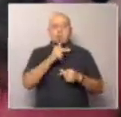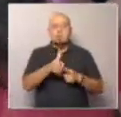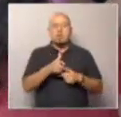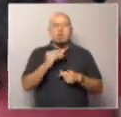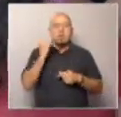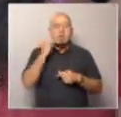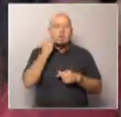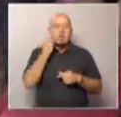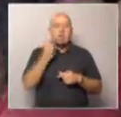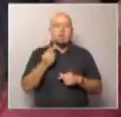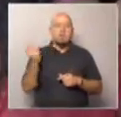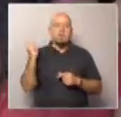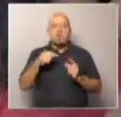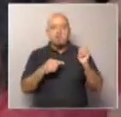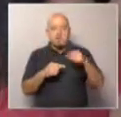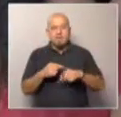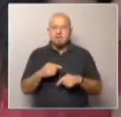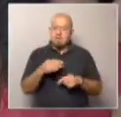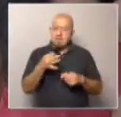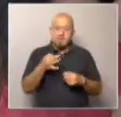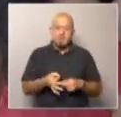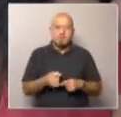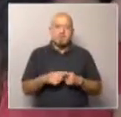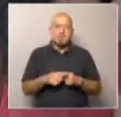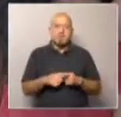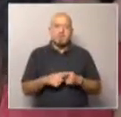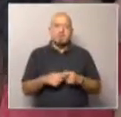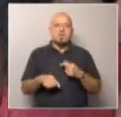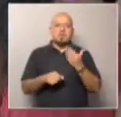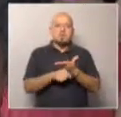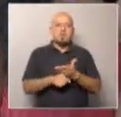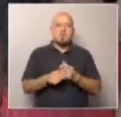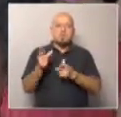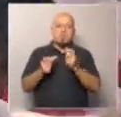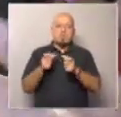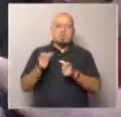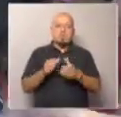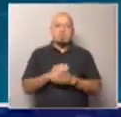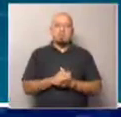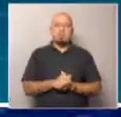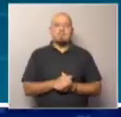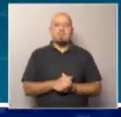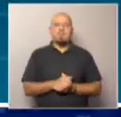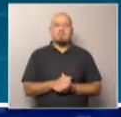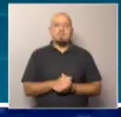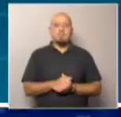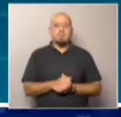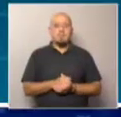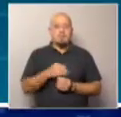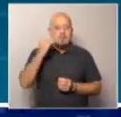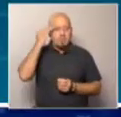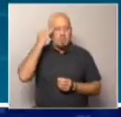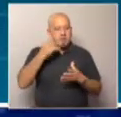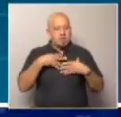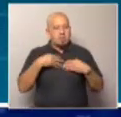y otros que van a venir. Eso es lo que le pido a todos los vecinos. La memoria y la emoción de